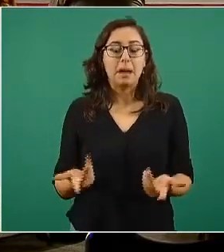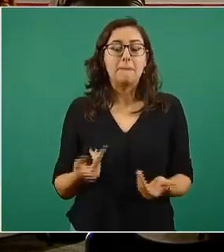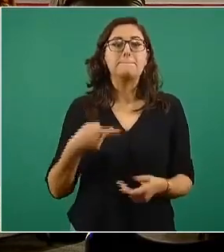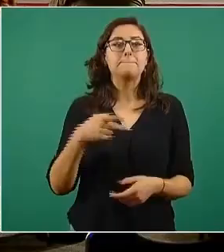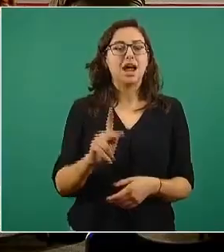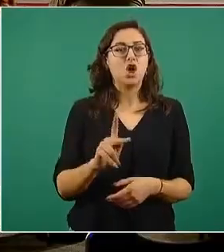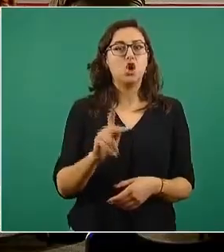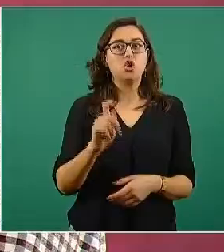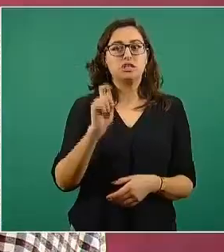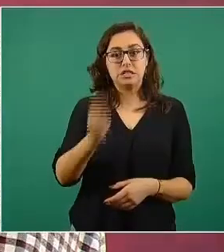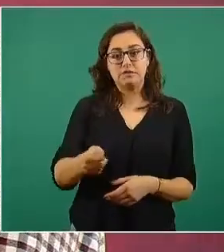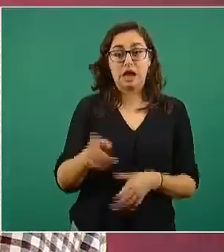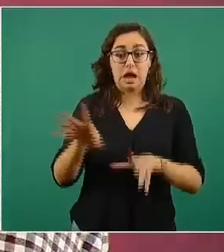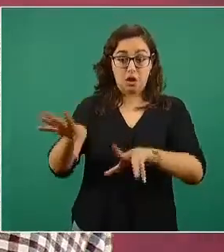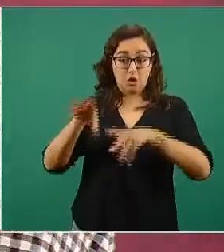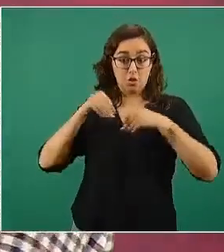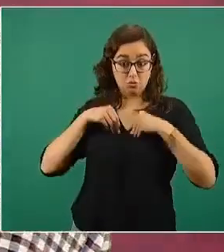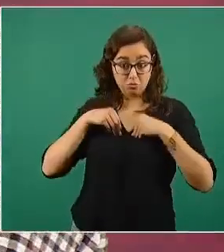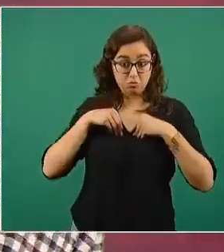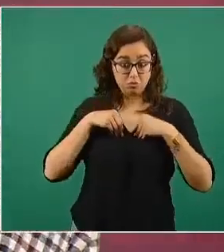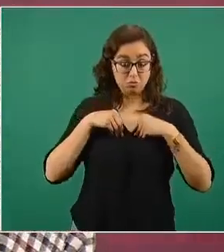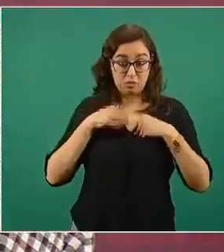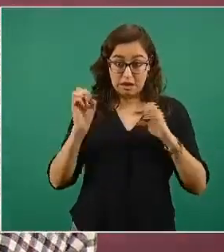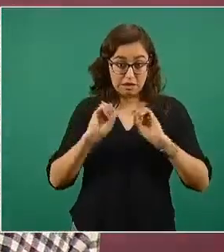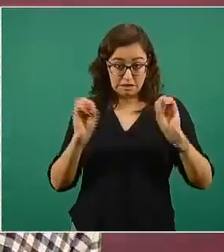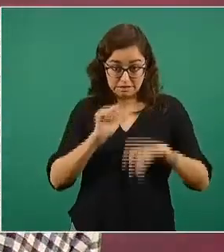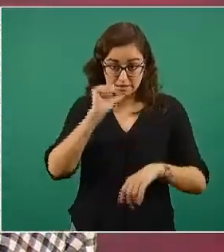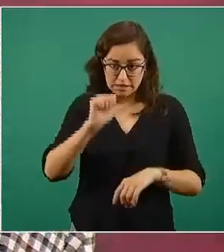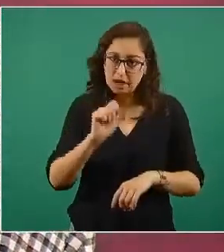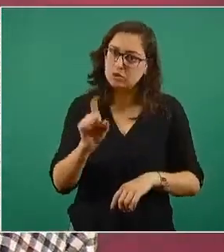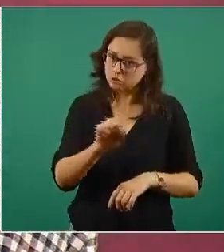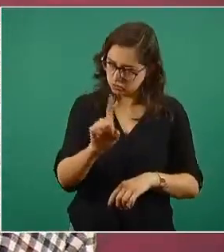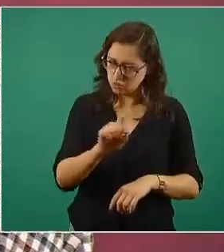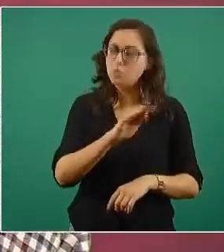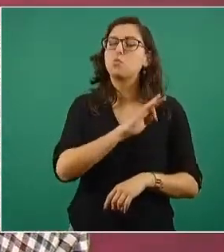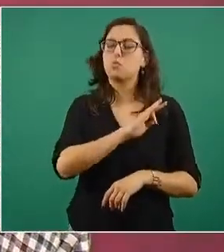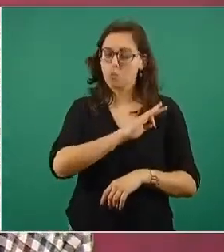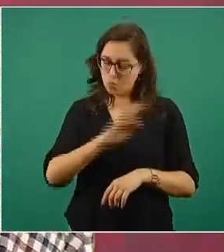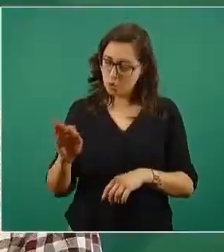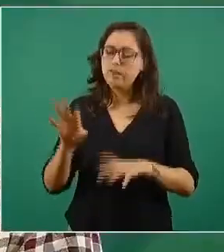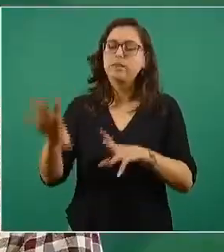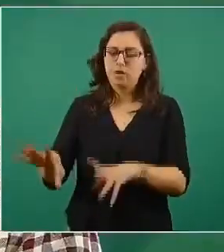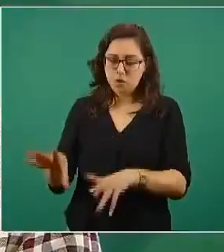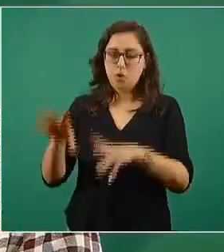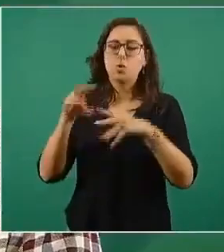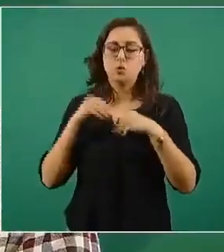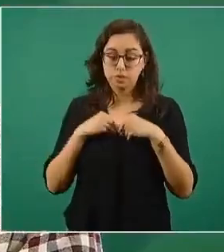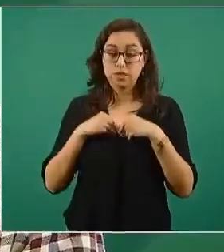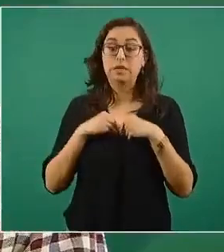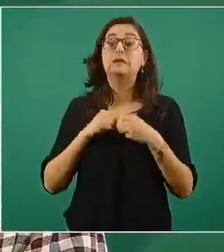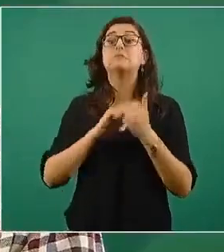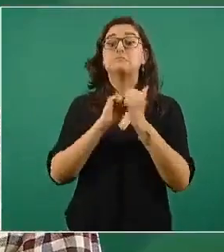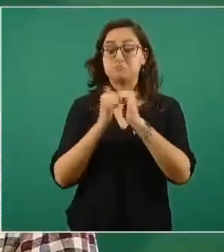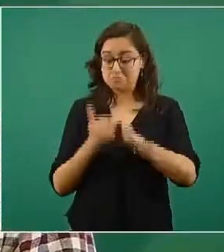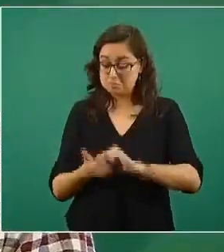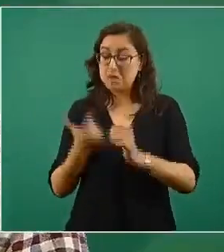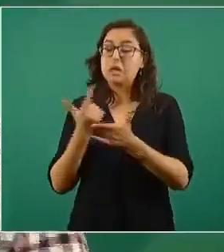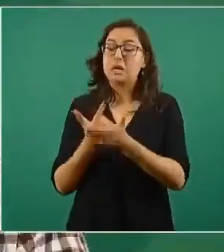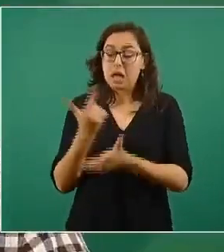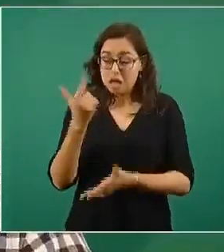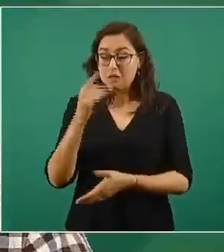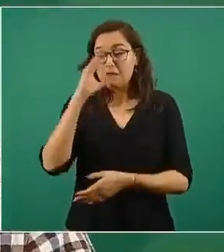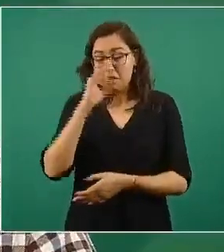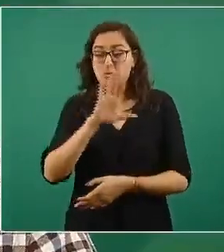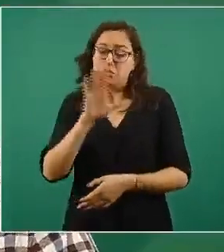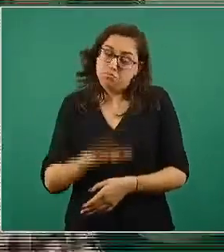decir que no se puedan presentar casos de SARS-CoV-2 o casos de COVID, incluso graves, incluso letales